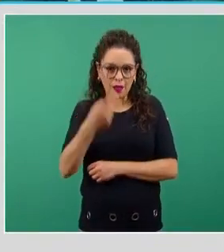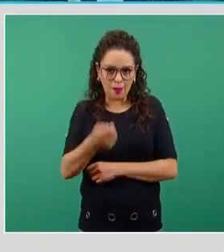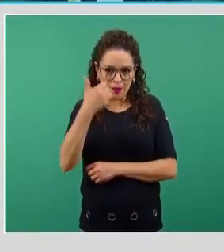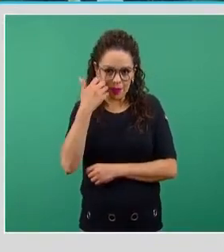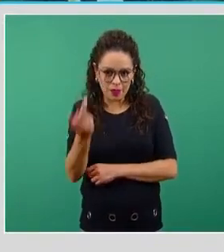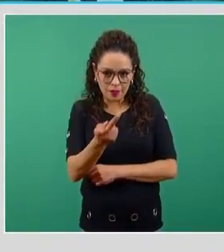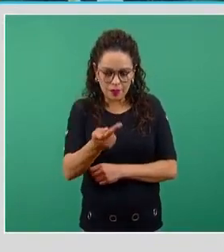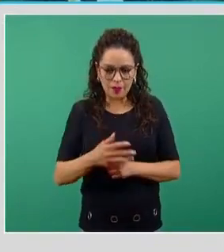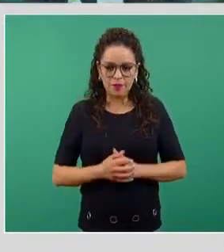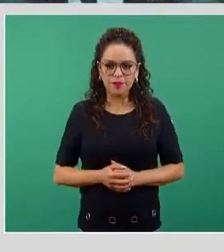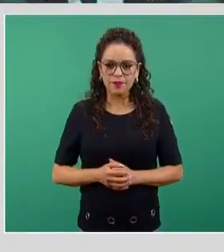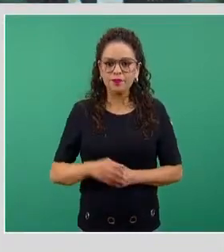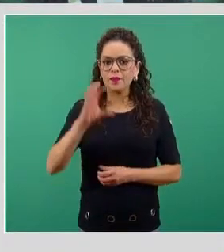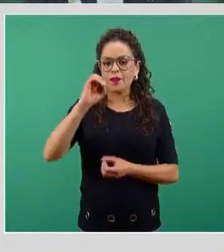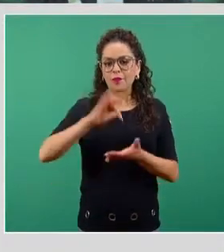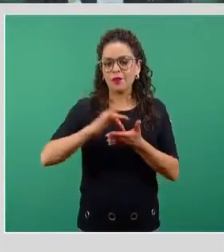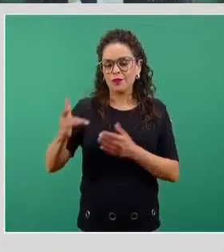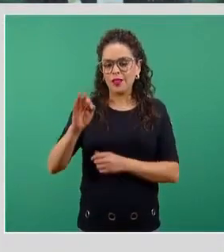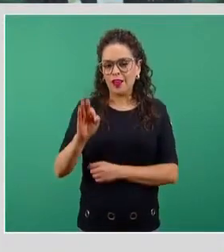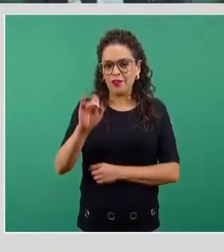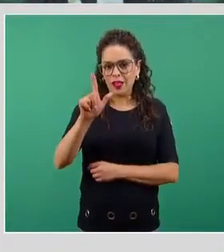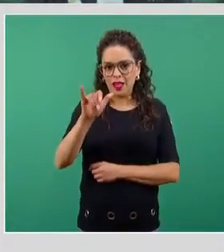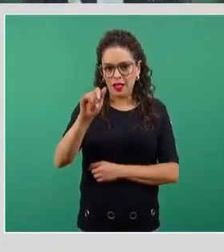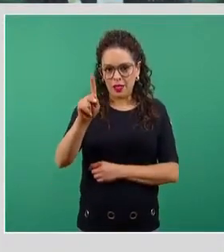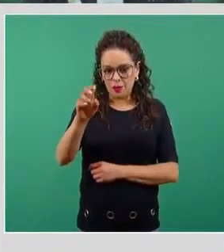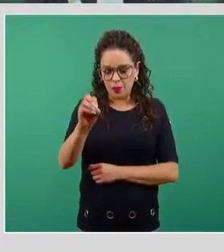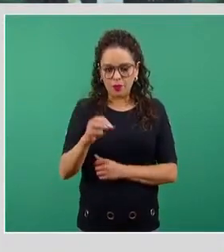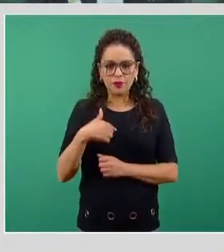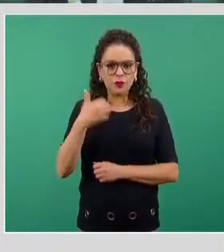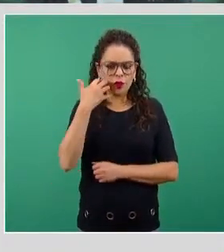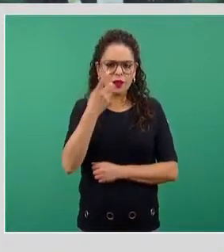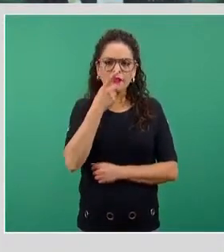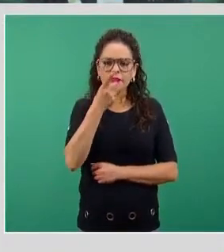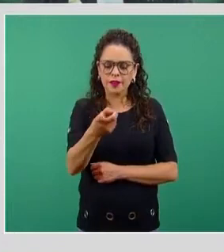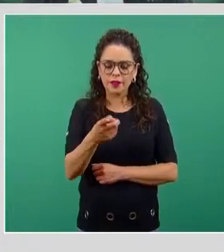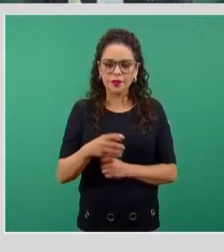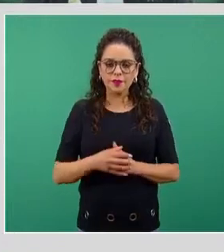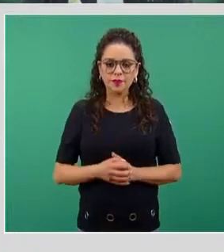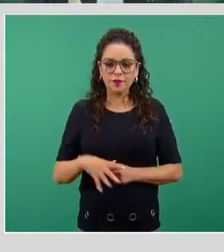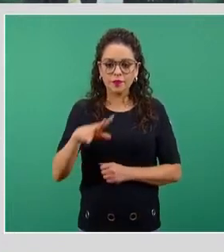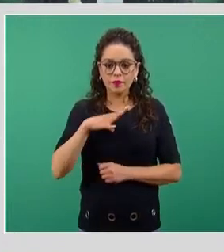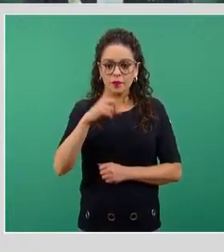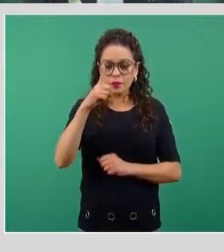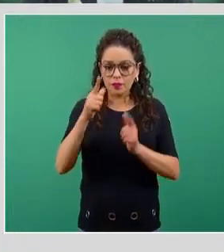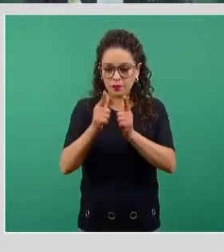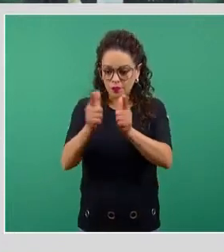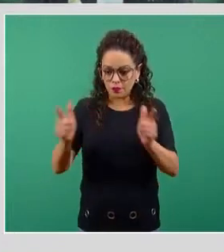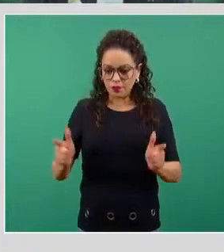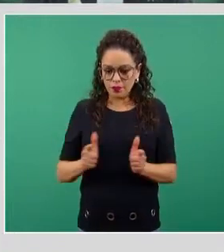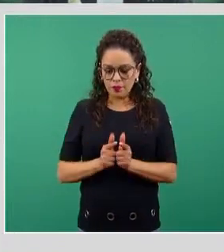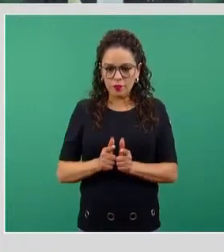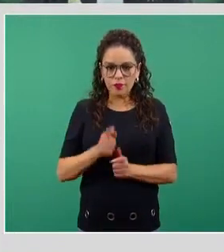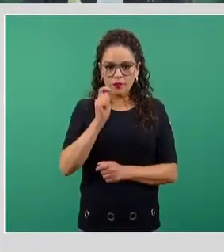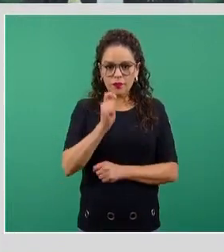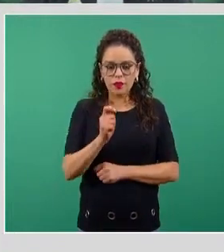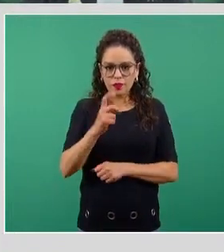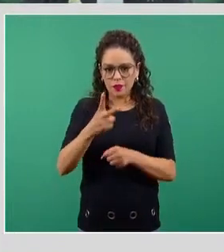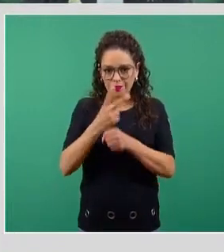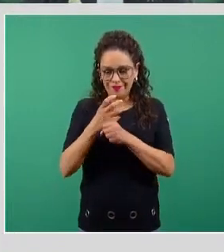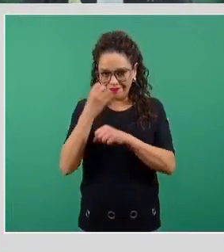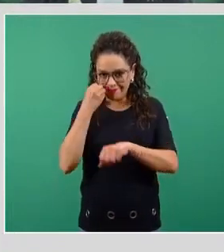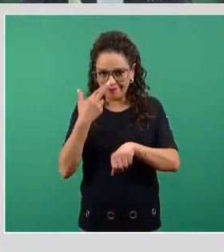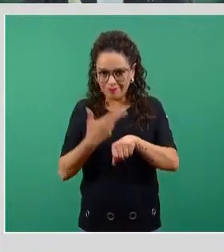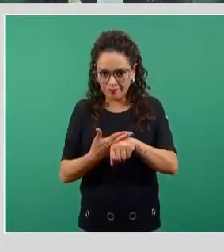Gracias, estimado Filipo. De hecho, comentar, hay un grupo que dentro de la subsecretaría